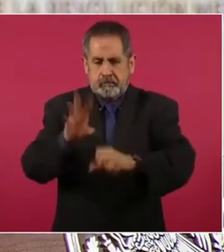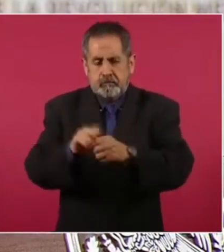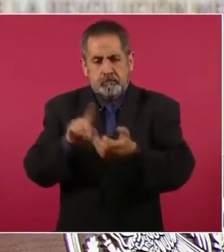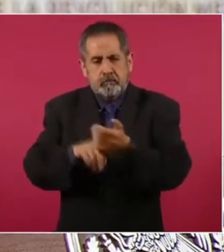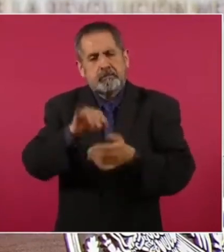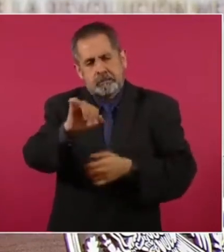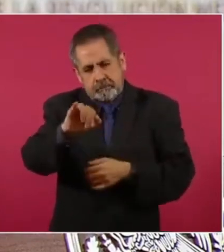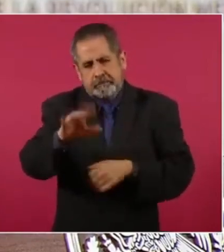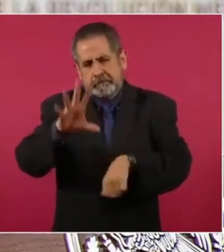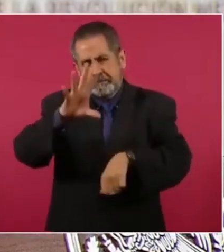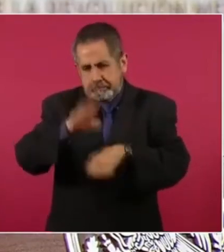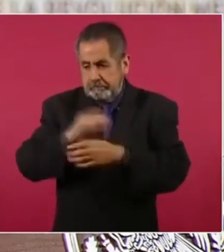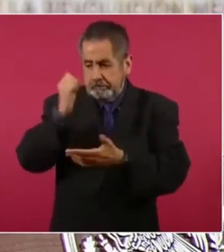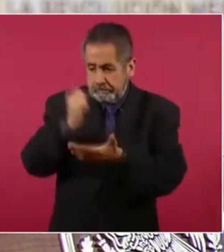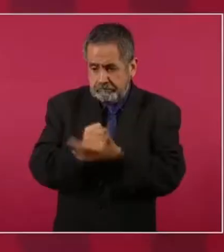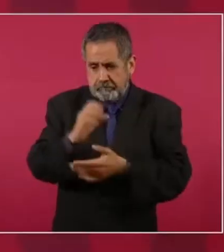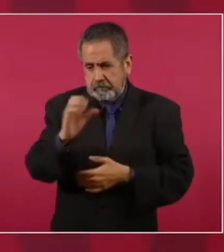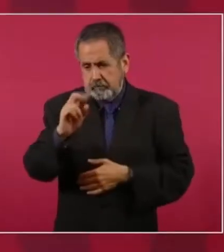se autorizó,